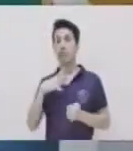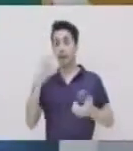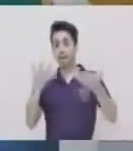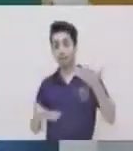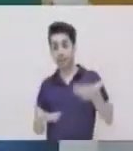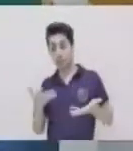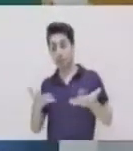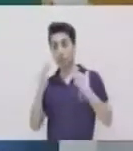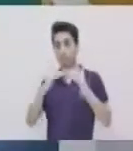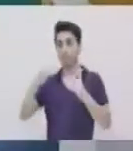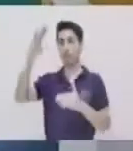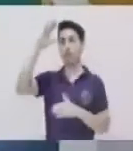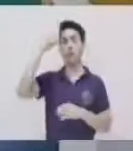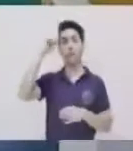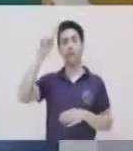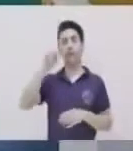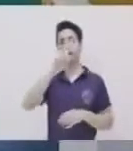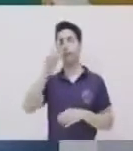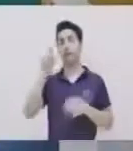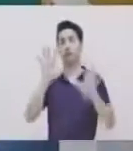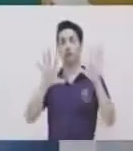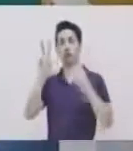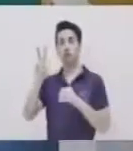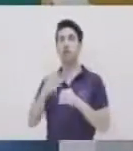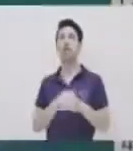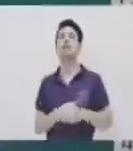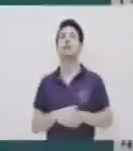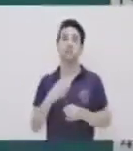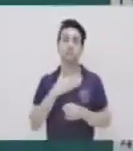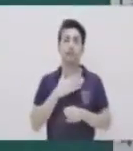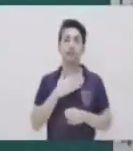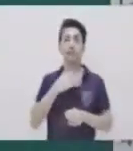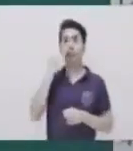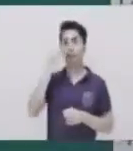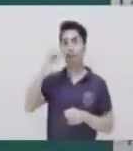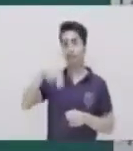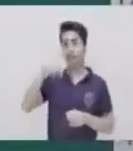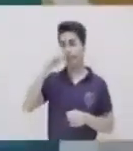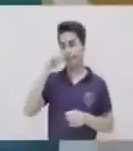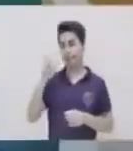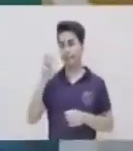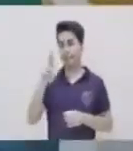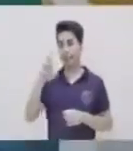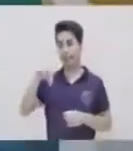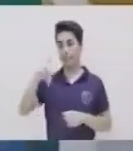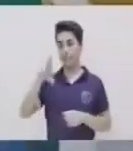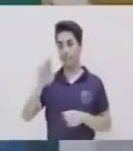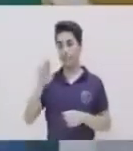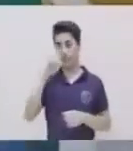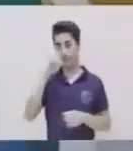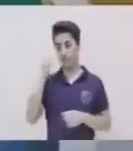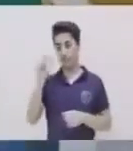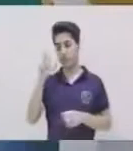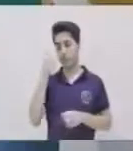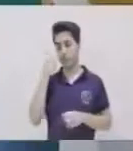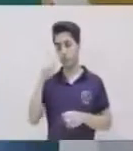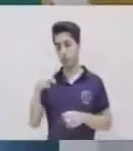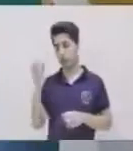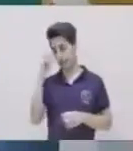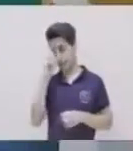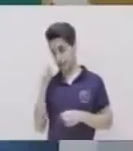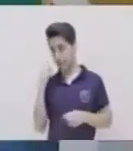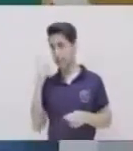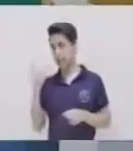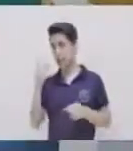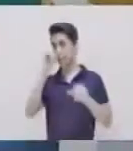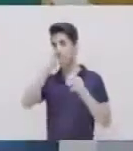un peso mayor a 112. Entonces estas interpretaciones que me dan los porcentajes me sirve para eso, para decir